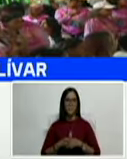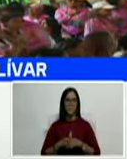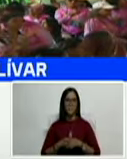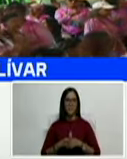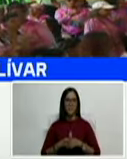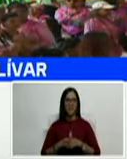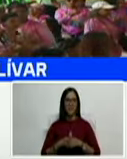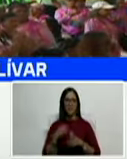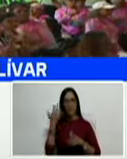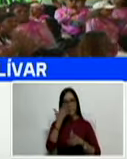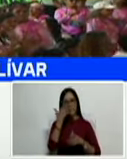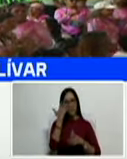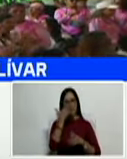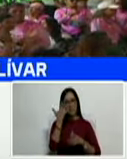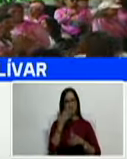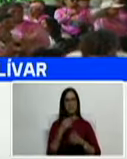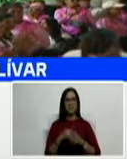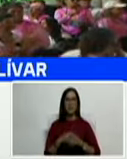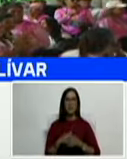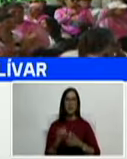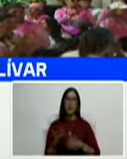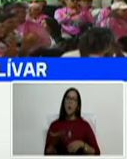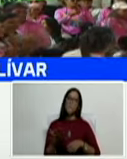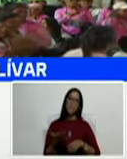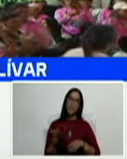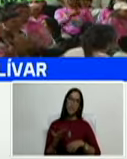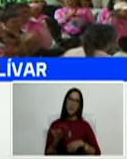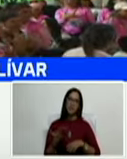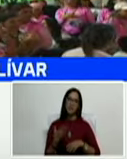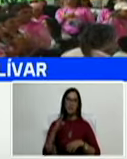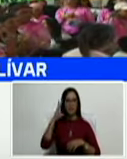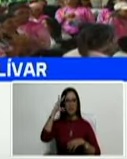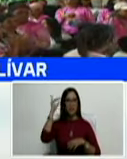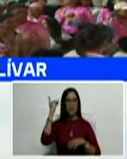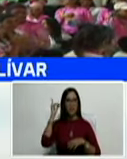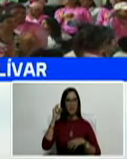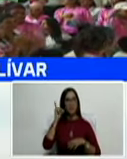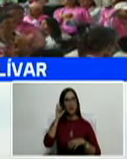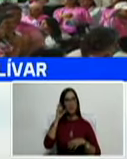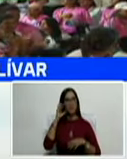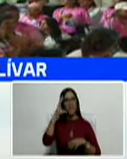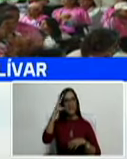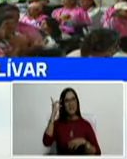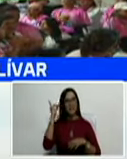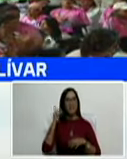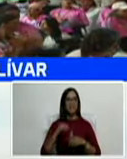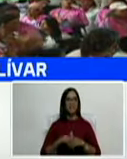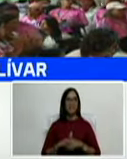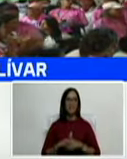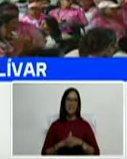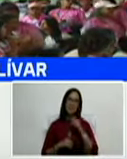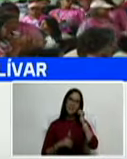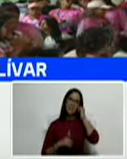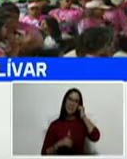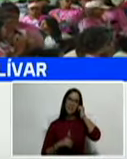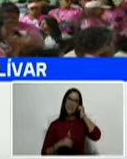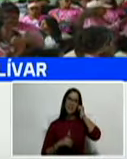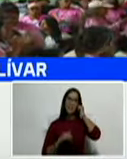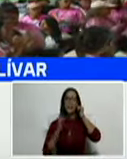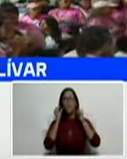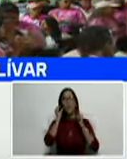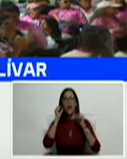Y me parece fundamental, Delcy, vamos a escuchar a Delcy Rodríguez, ¿vale? ¿Ah?